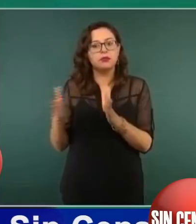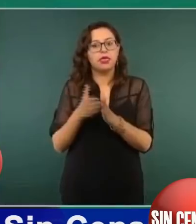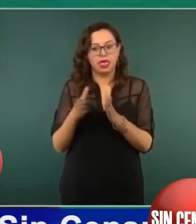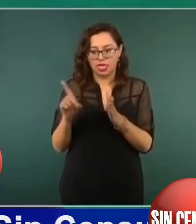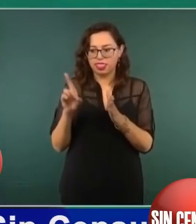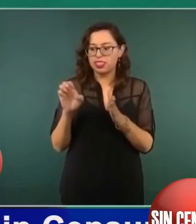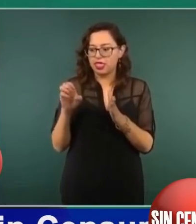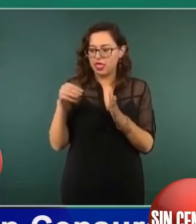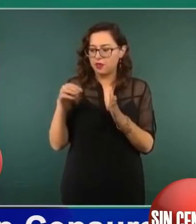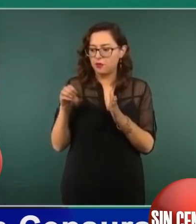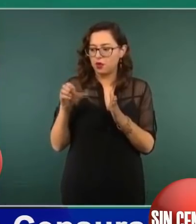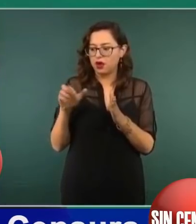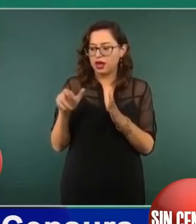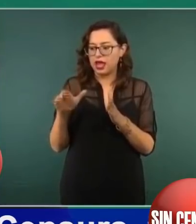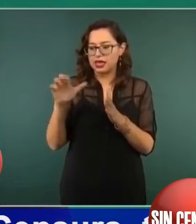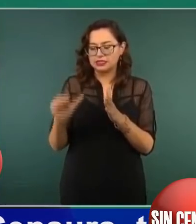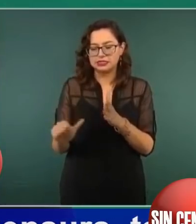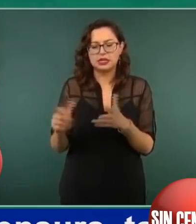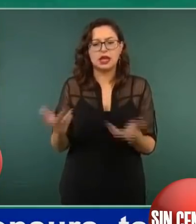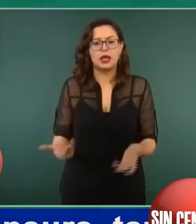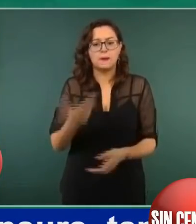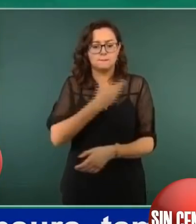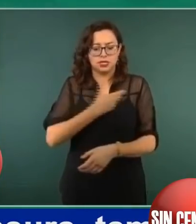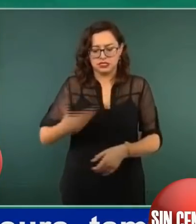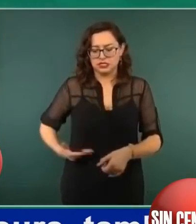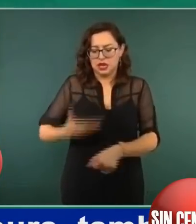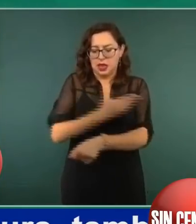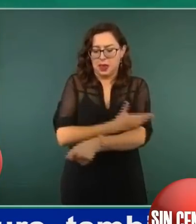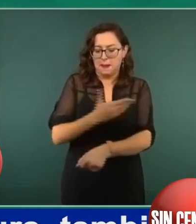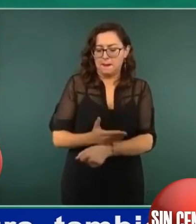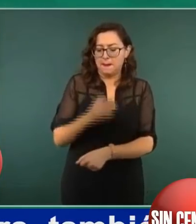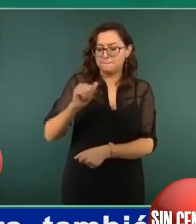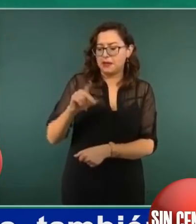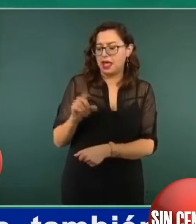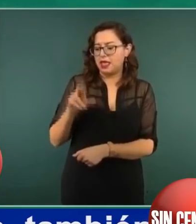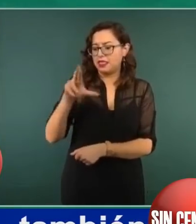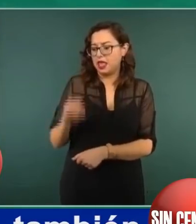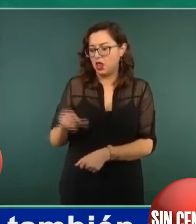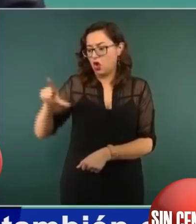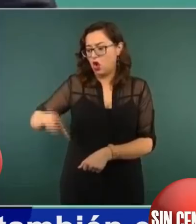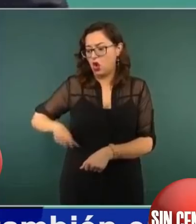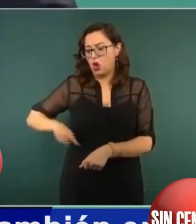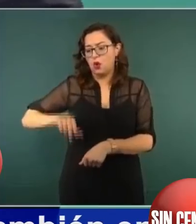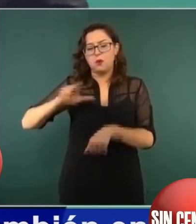El presidente Madero le escribía a los gobernadores diciéndoles cuando iban a haber elecciones: